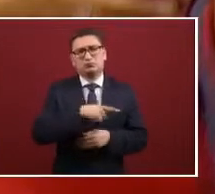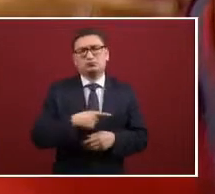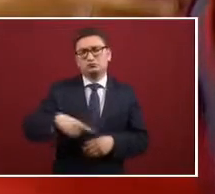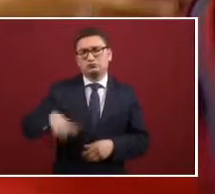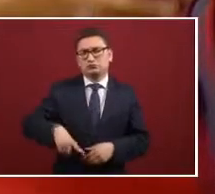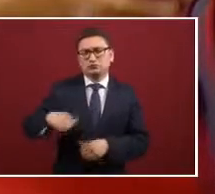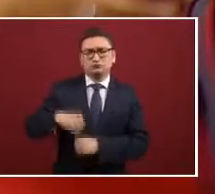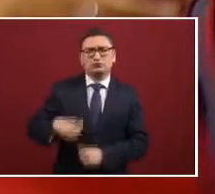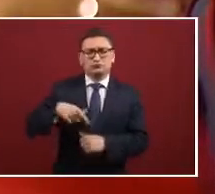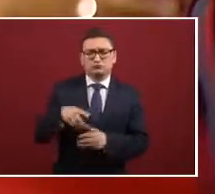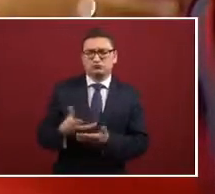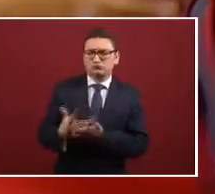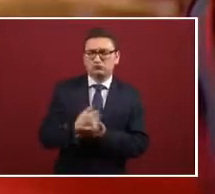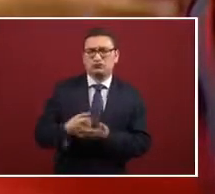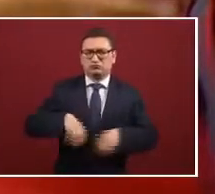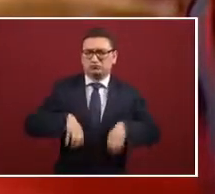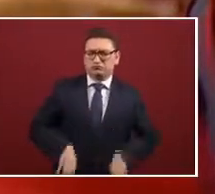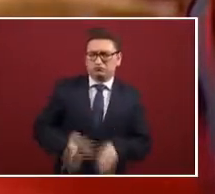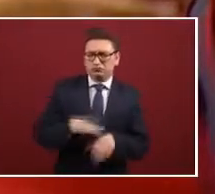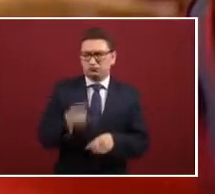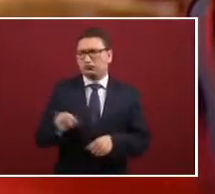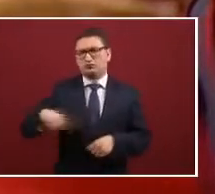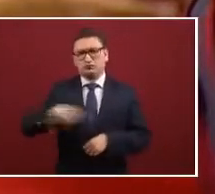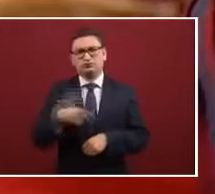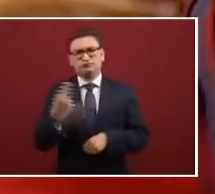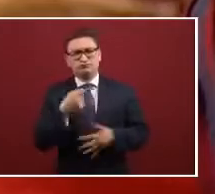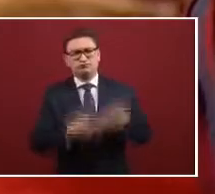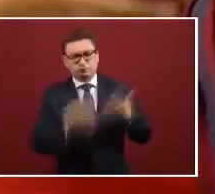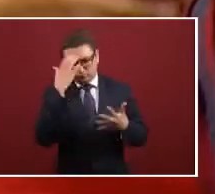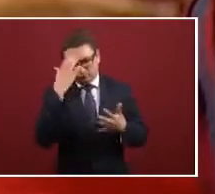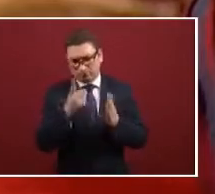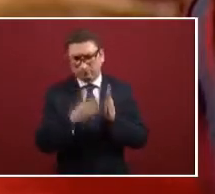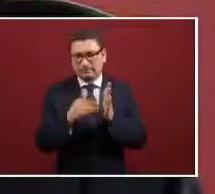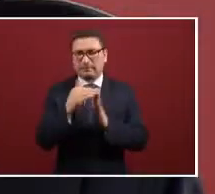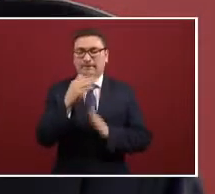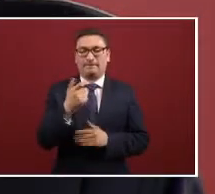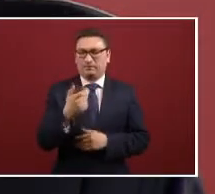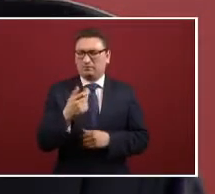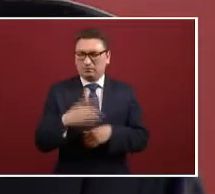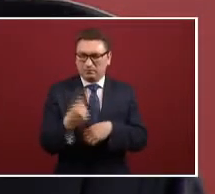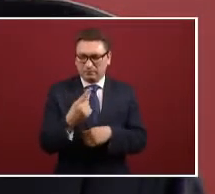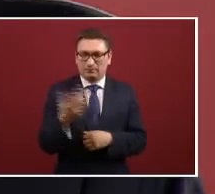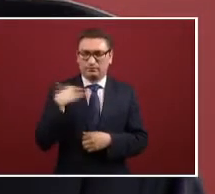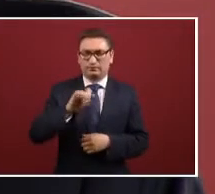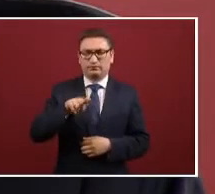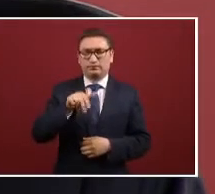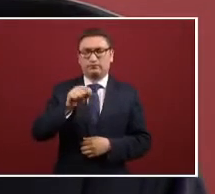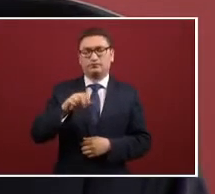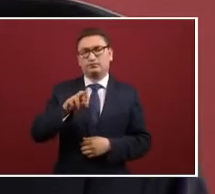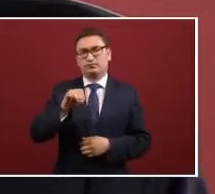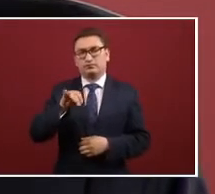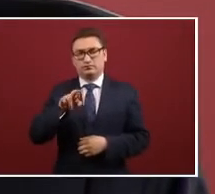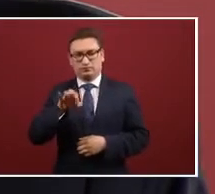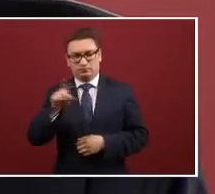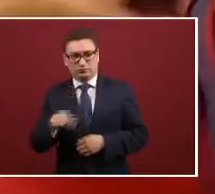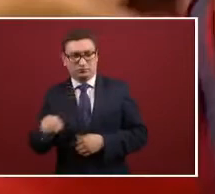mexicanos en saber de estos personajes que se embolsaron más de mil millones de pesos o como lo comentó jesús ramírez cuevas en su